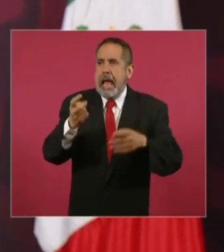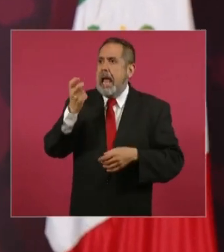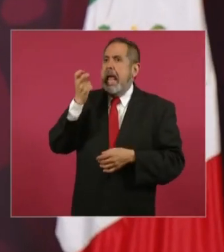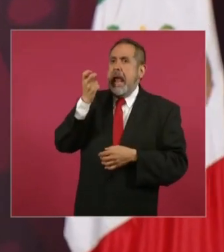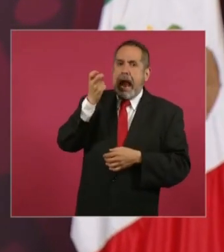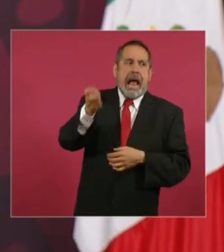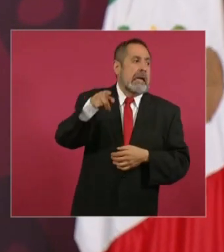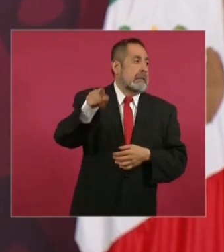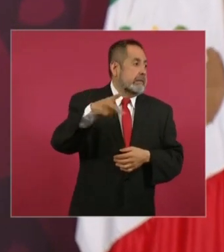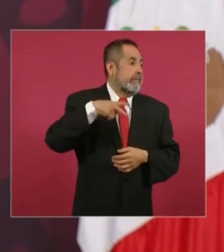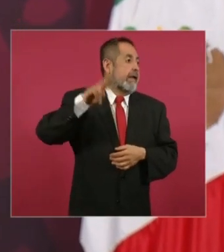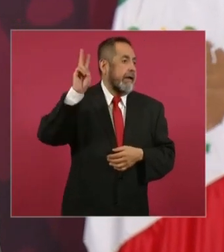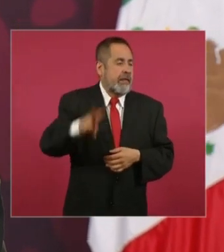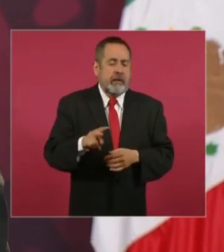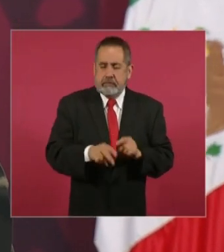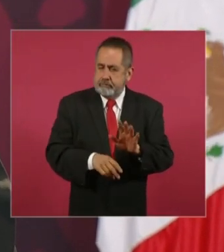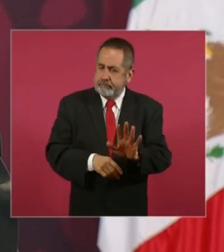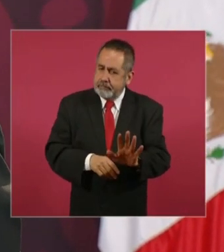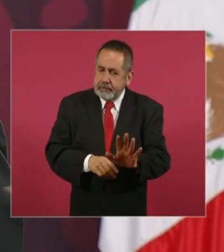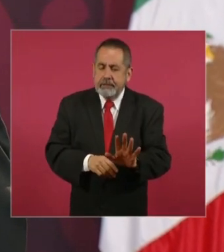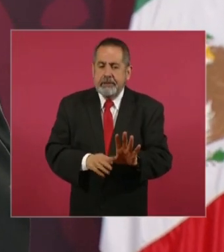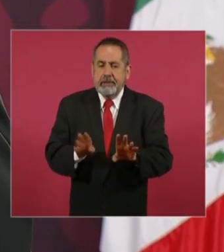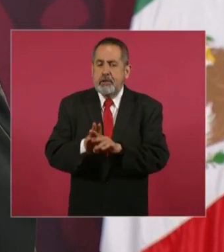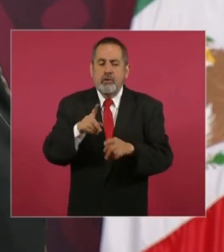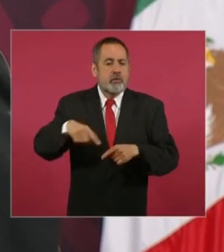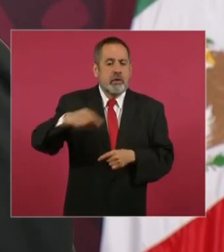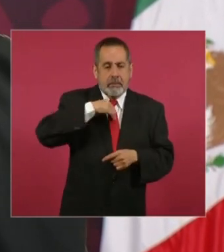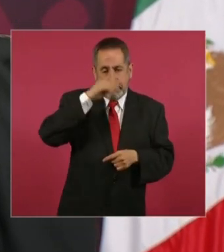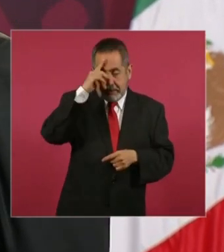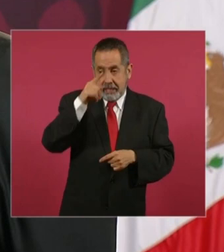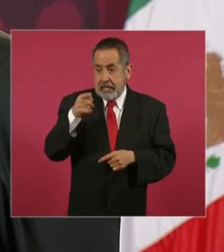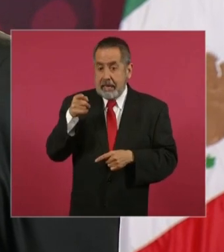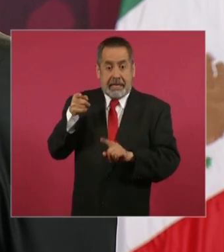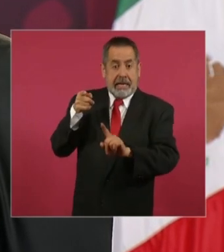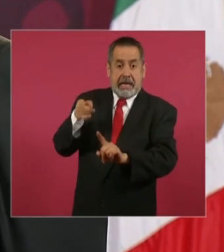se piense que lo que aquí se dice ya es